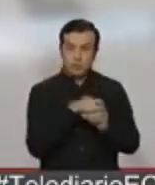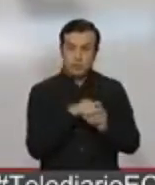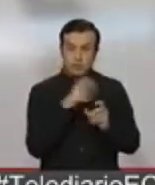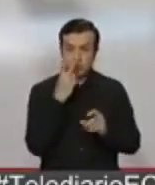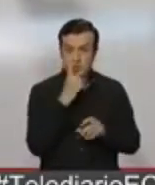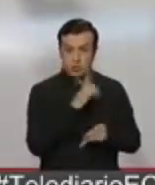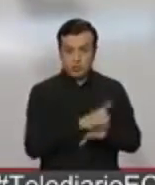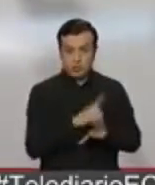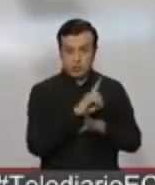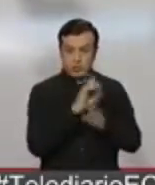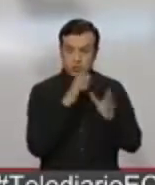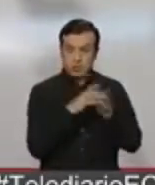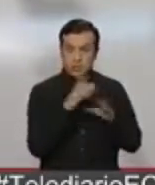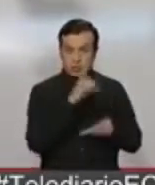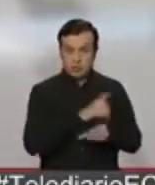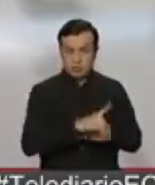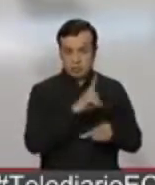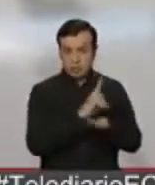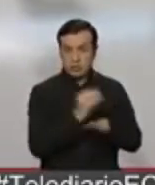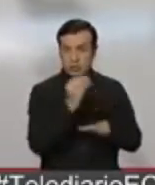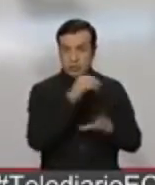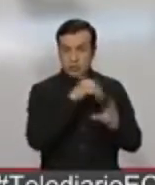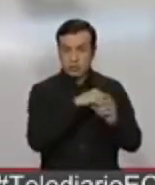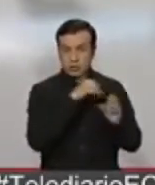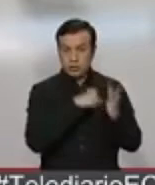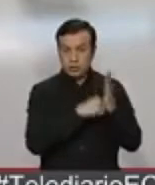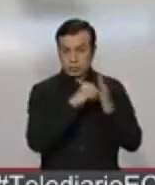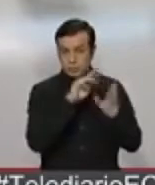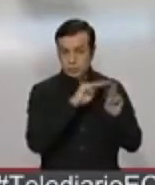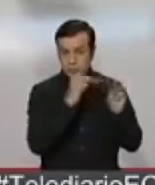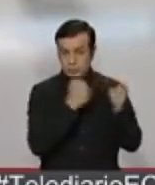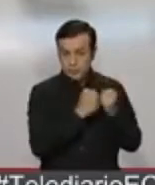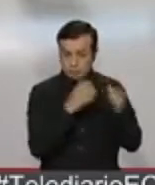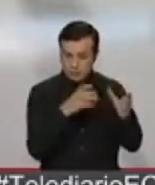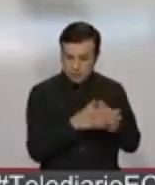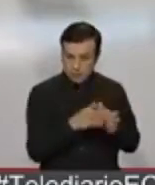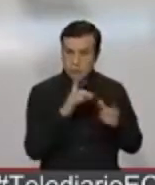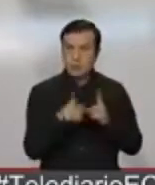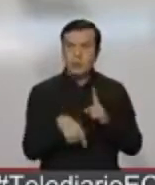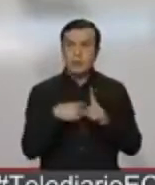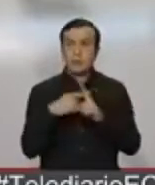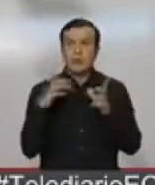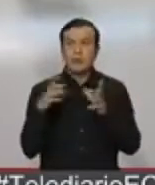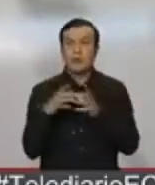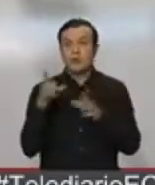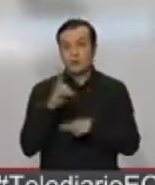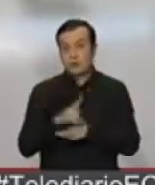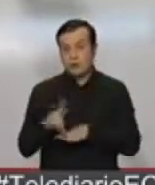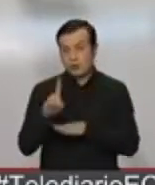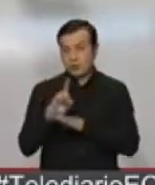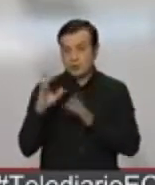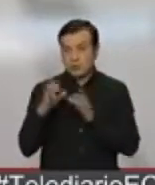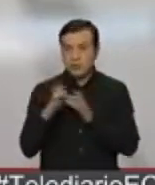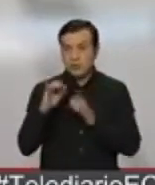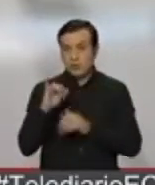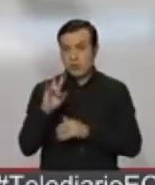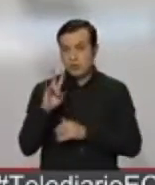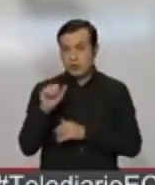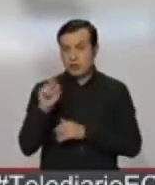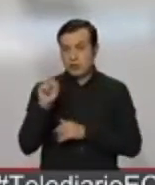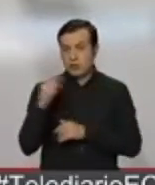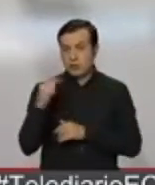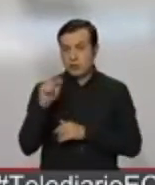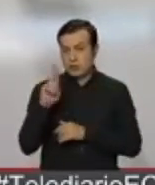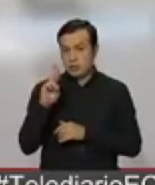direcciones que sería la dirección de juventudes dentro del ministerio de inclusión económica y social recuerdo y otra dirección que el ministro iban grande ha tomado la